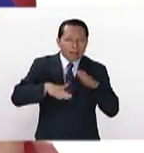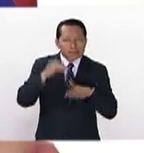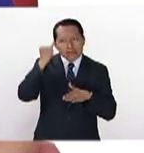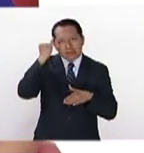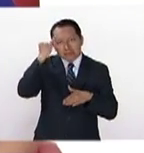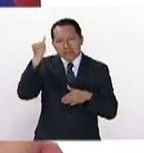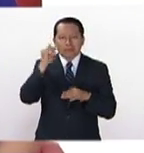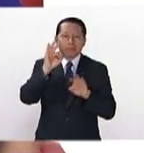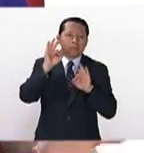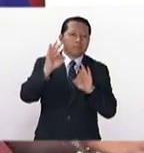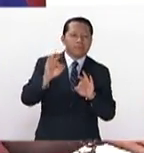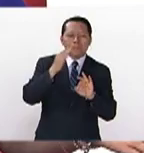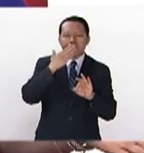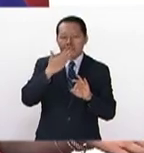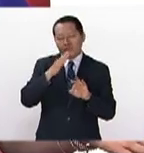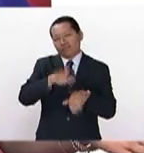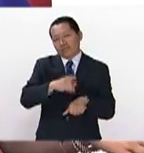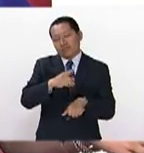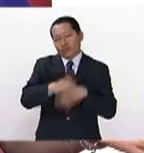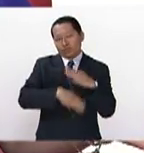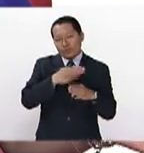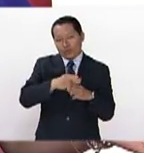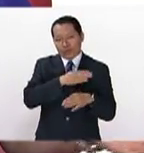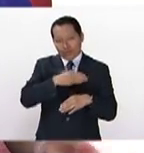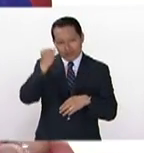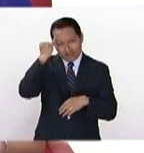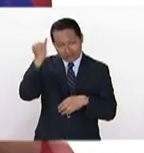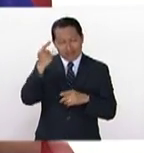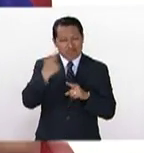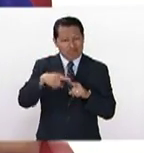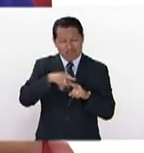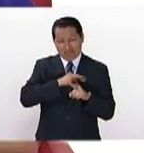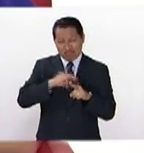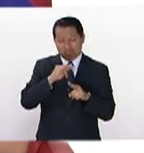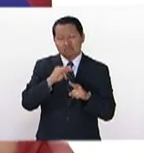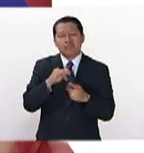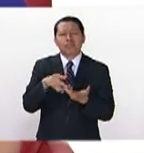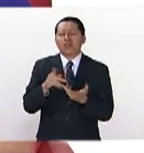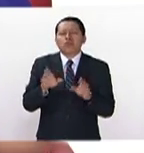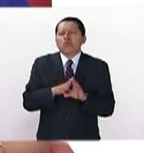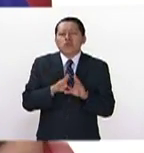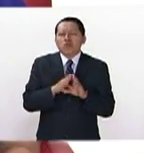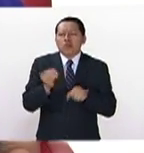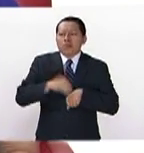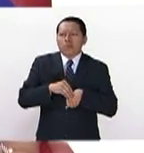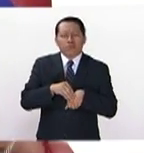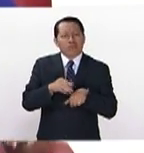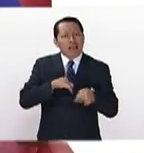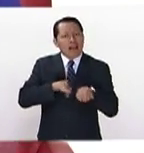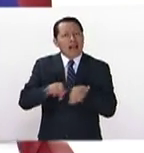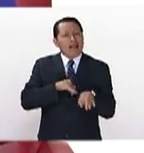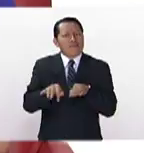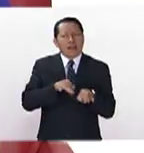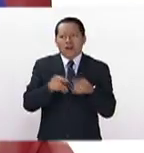idea, alguien dice que este mundo está lleno de buenas ideas, ¿no? ¿Cómo ponerte a trabajar en ella?